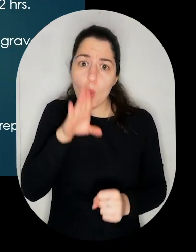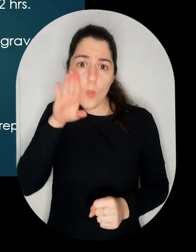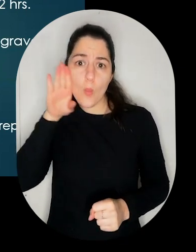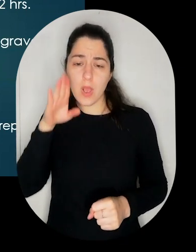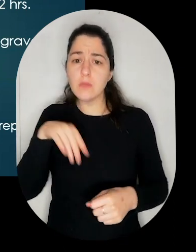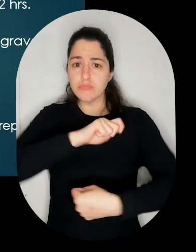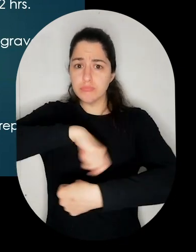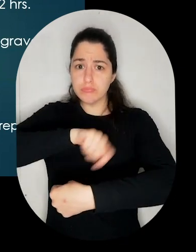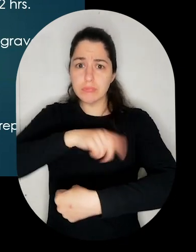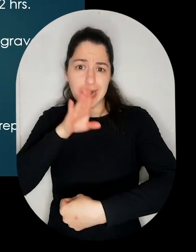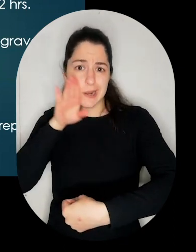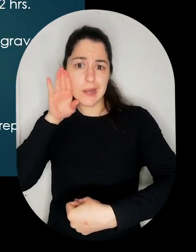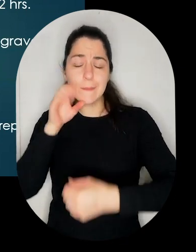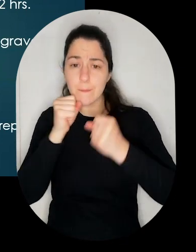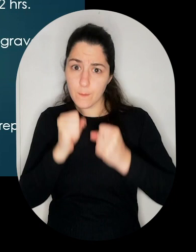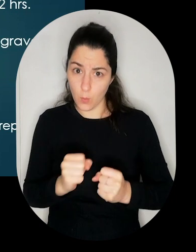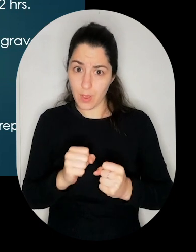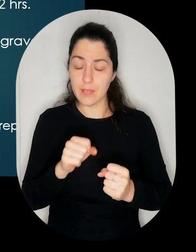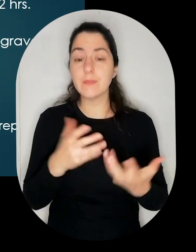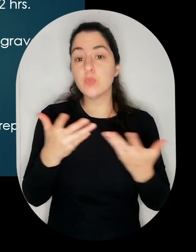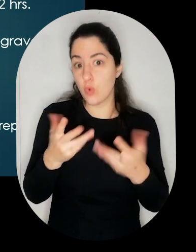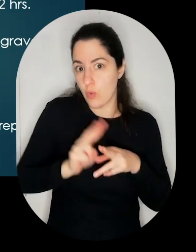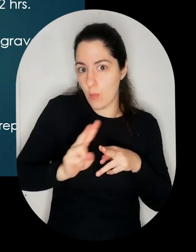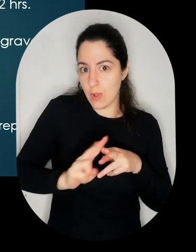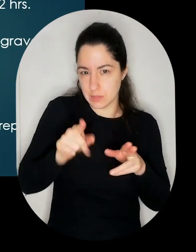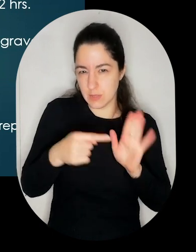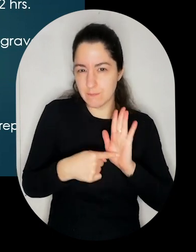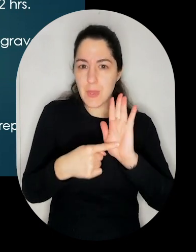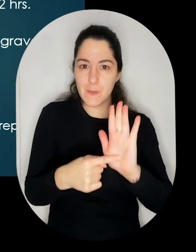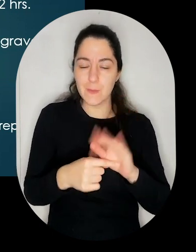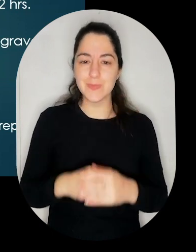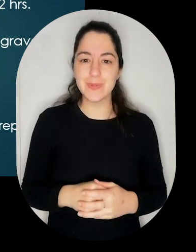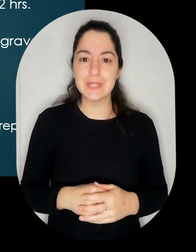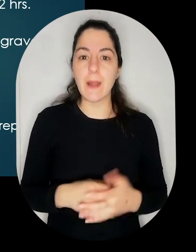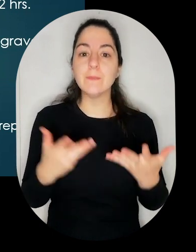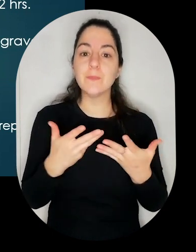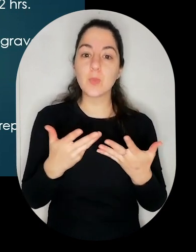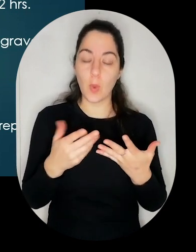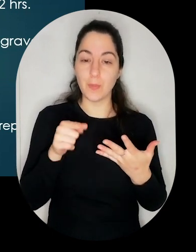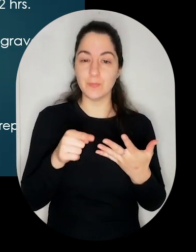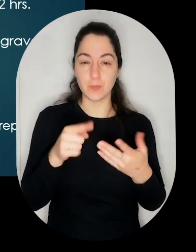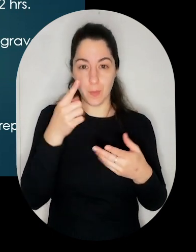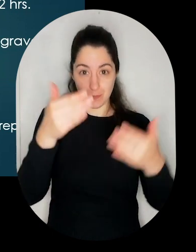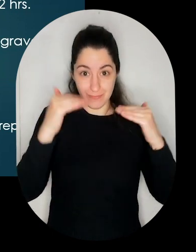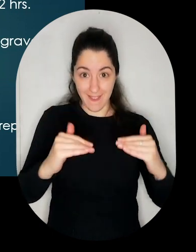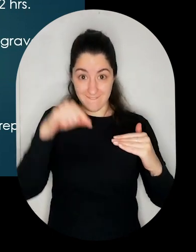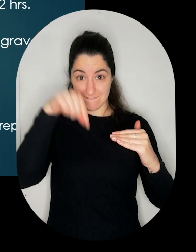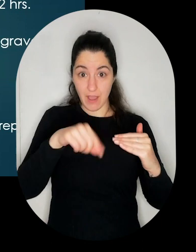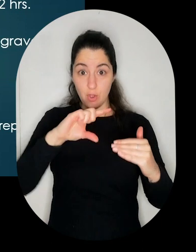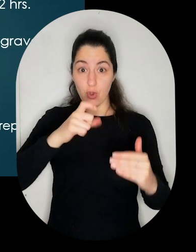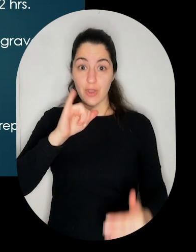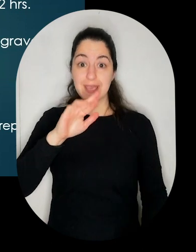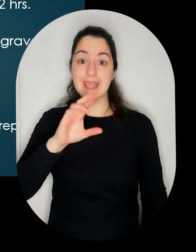eliminables, las de este tipo, que son solubles, termolábiles y volátiles. Por tanto, se pueden eliminar. Pero particularmente Giromitra,